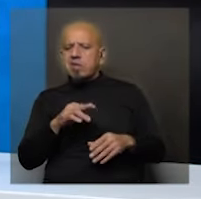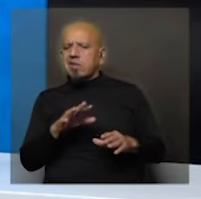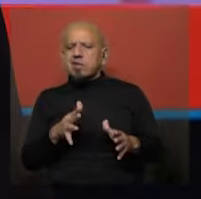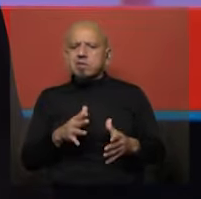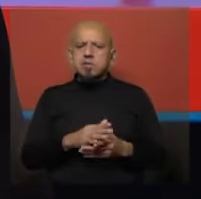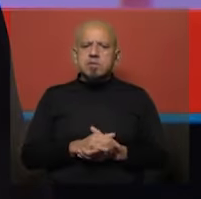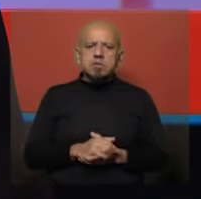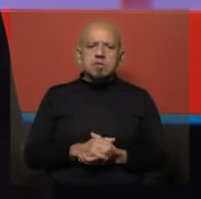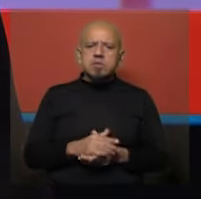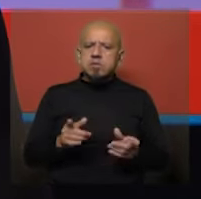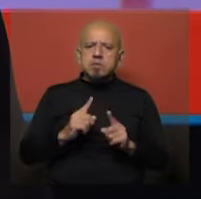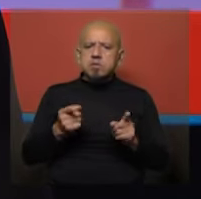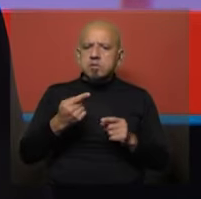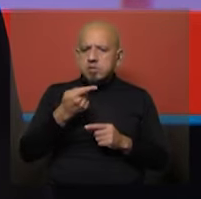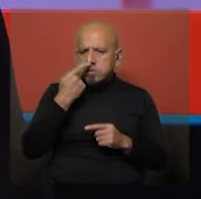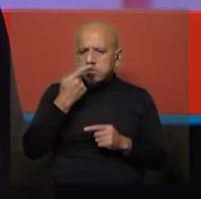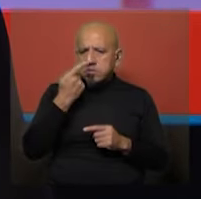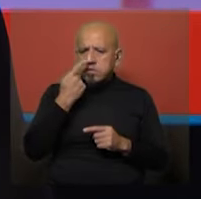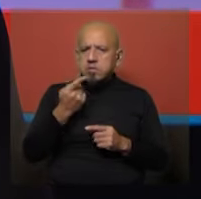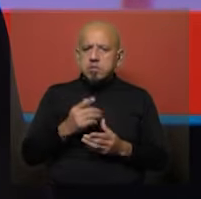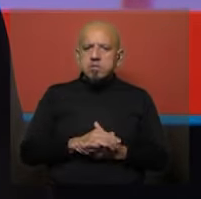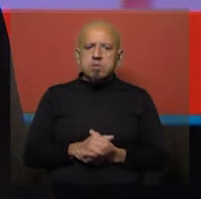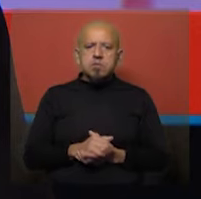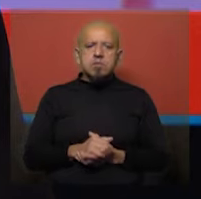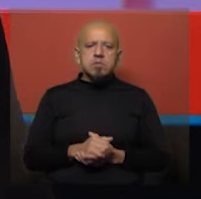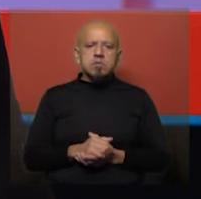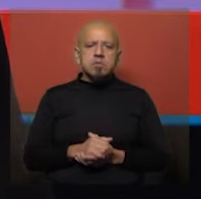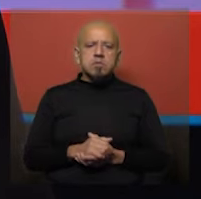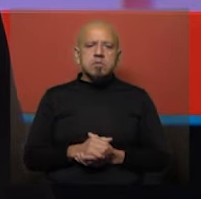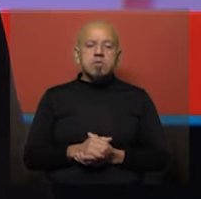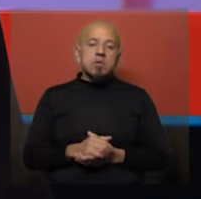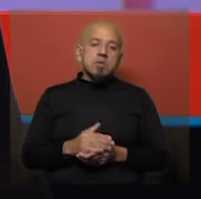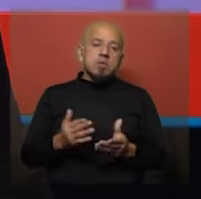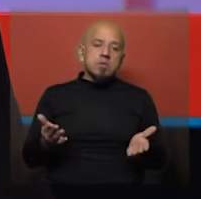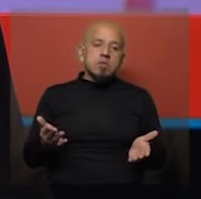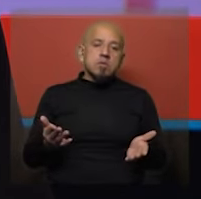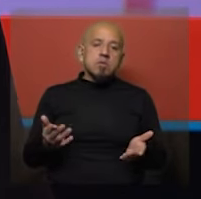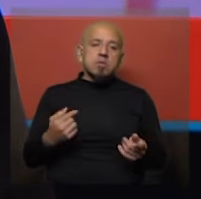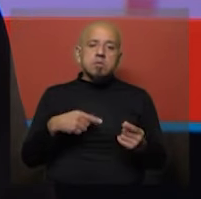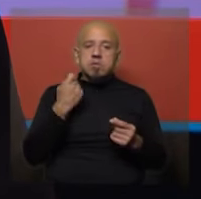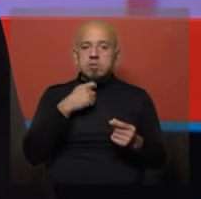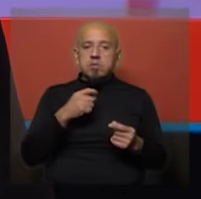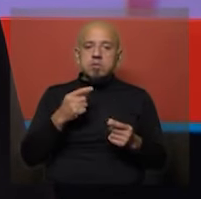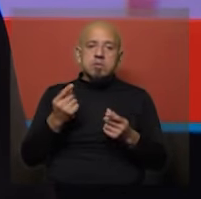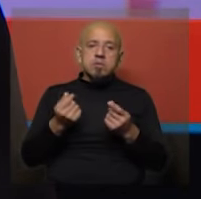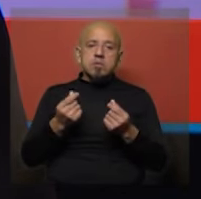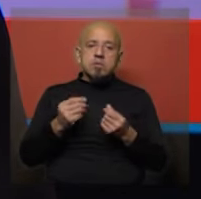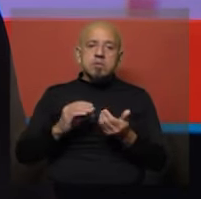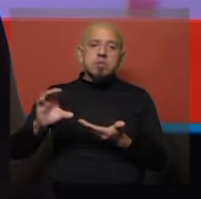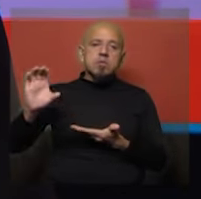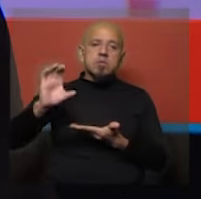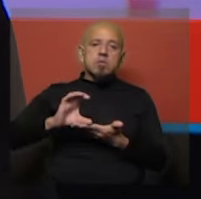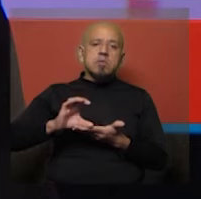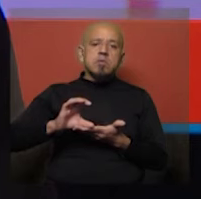es no les interesa eso también yo creo que decimos recursos con los recursos que